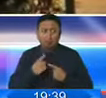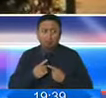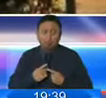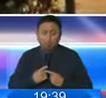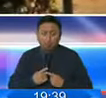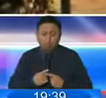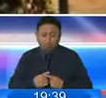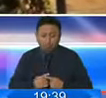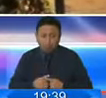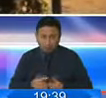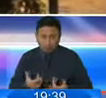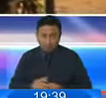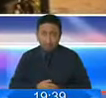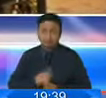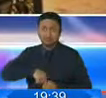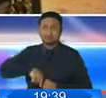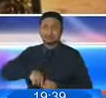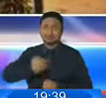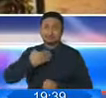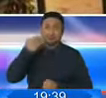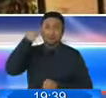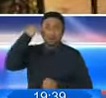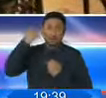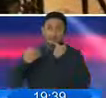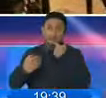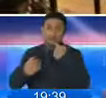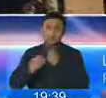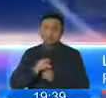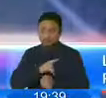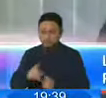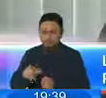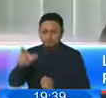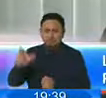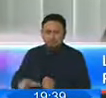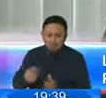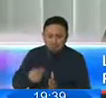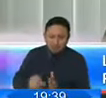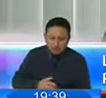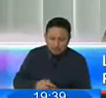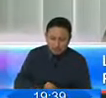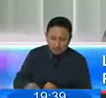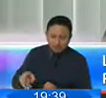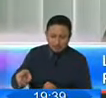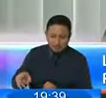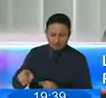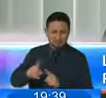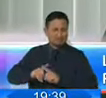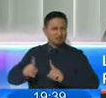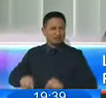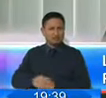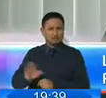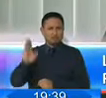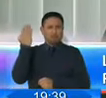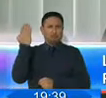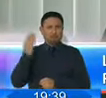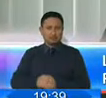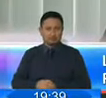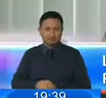la calificación de los adultos es de que está dejado o está vago, lo cual no es así. Más bien es una